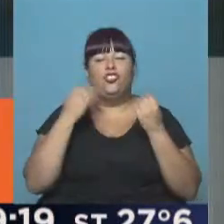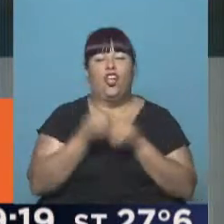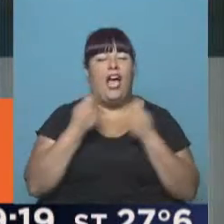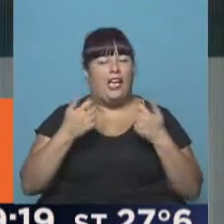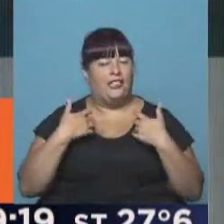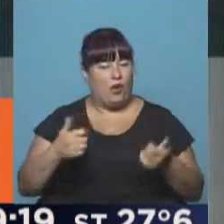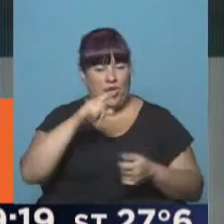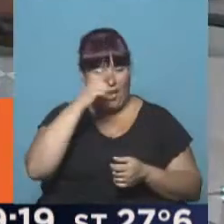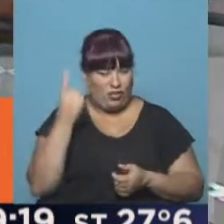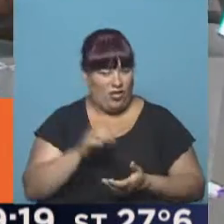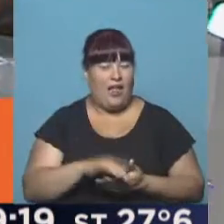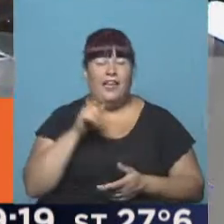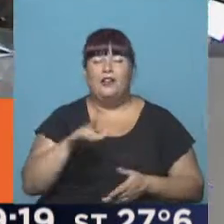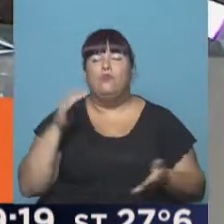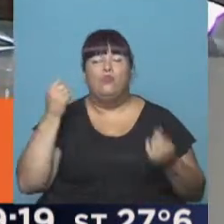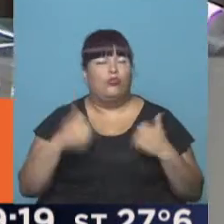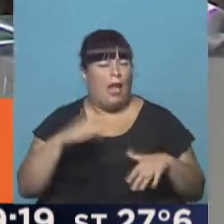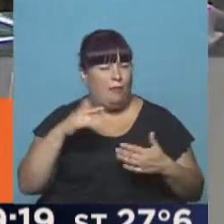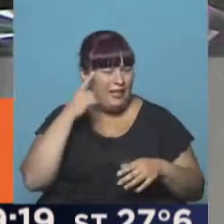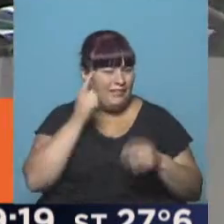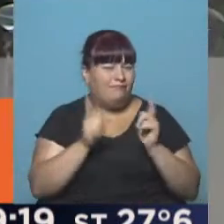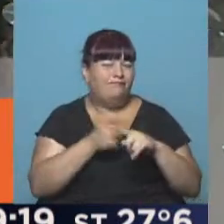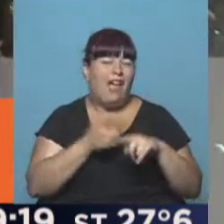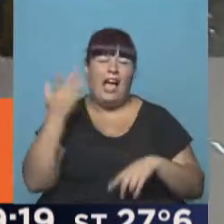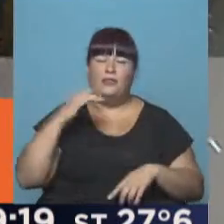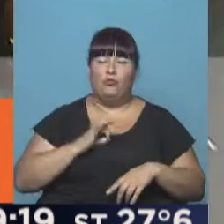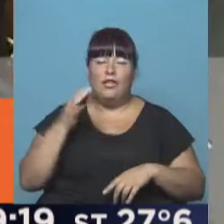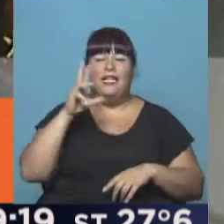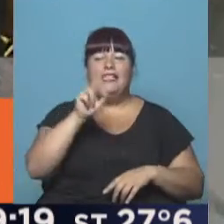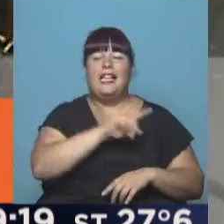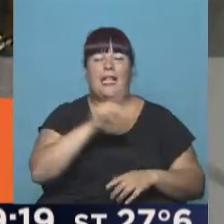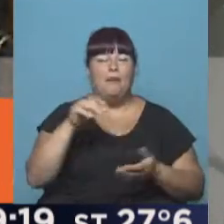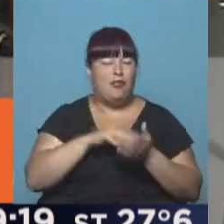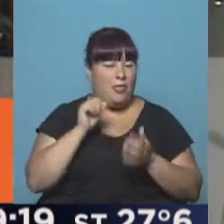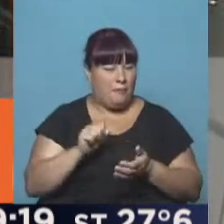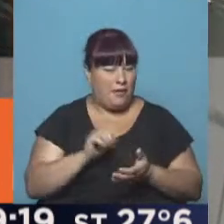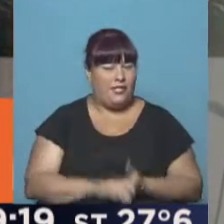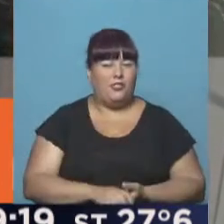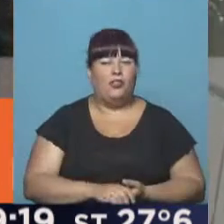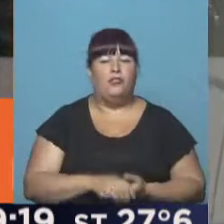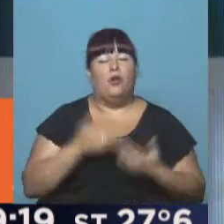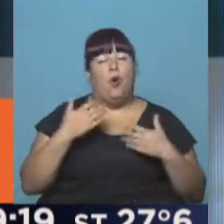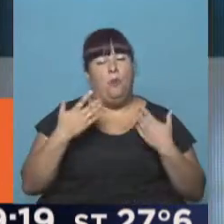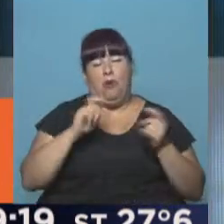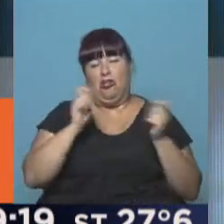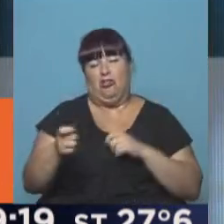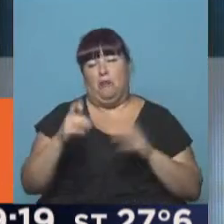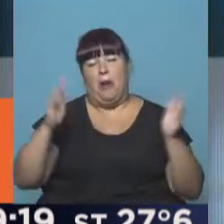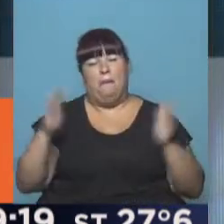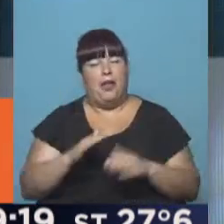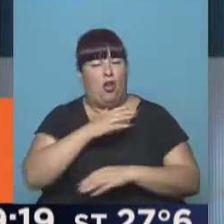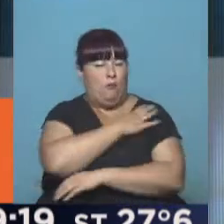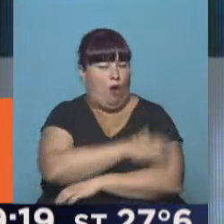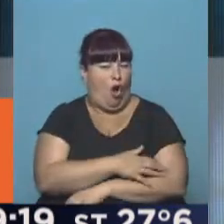sanitario nacional. Eso es una fortuna calculada hace un par de años en 30.000 millones de pesos que podrían usarse para reducir la